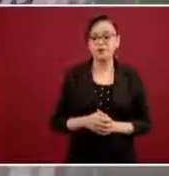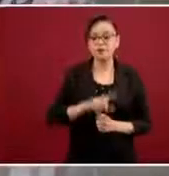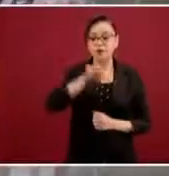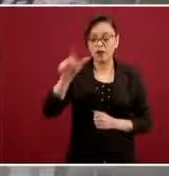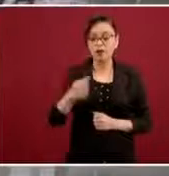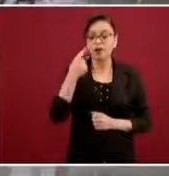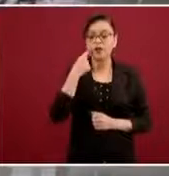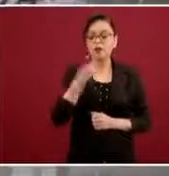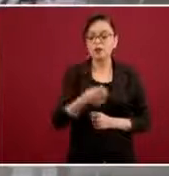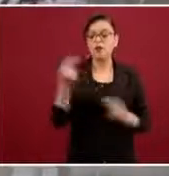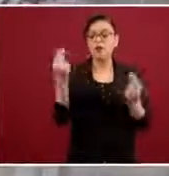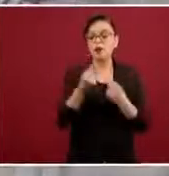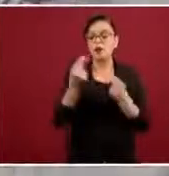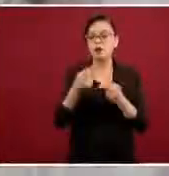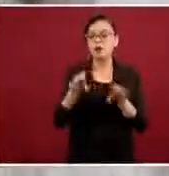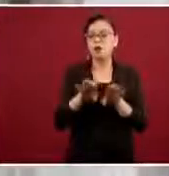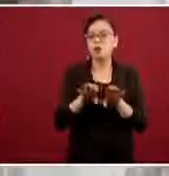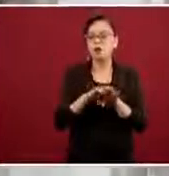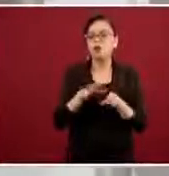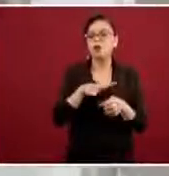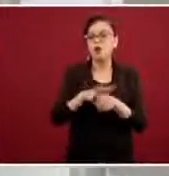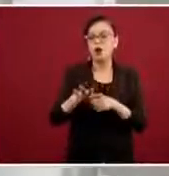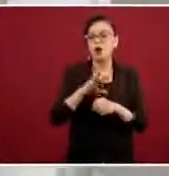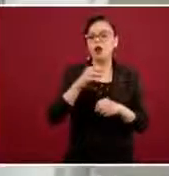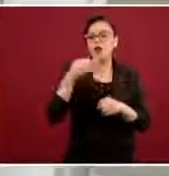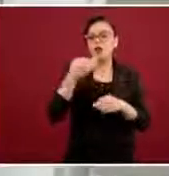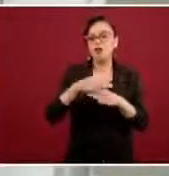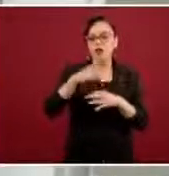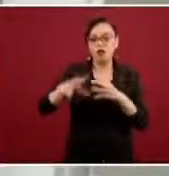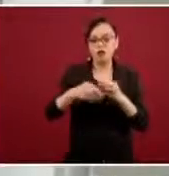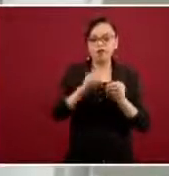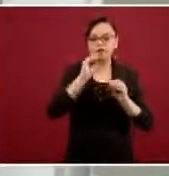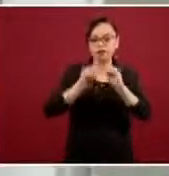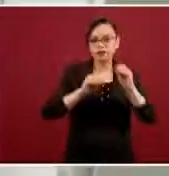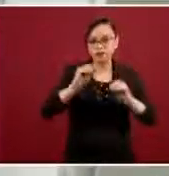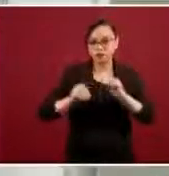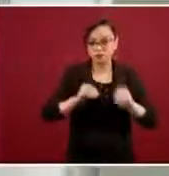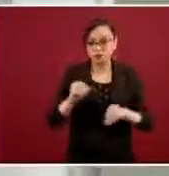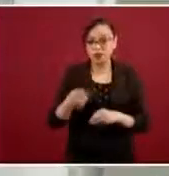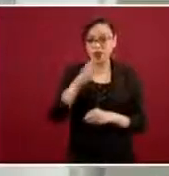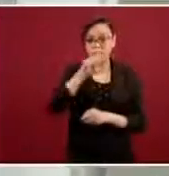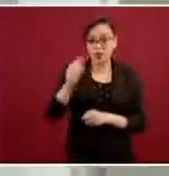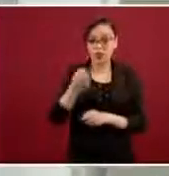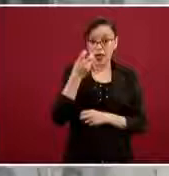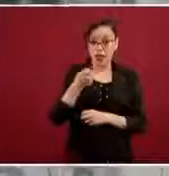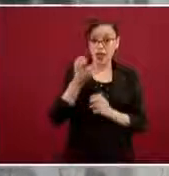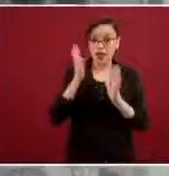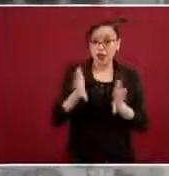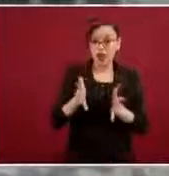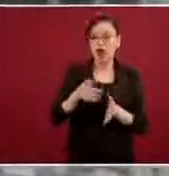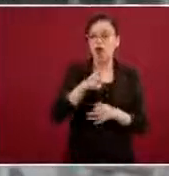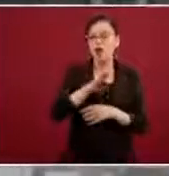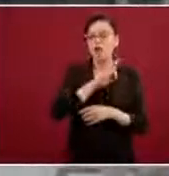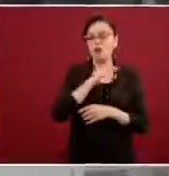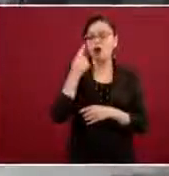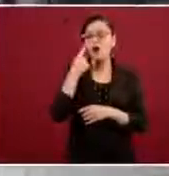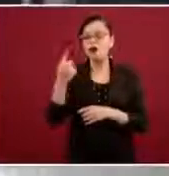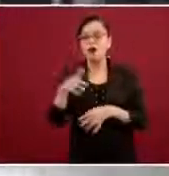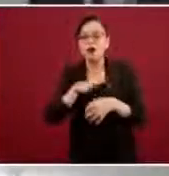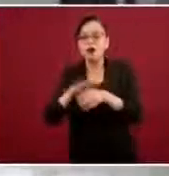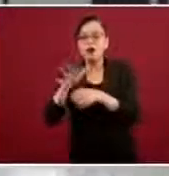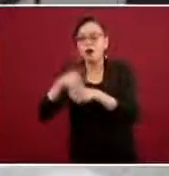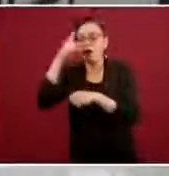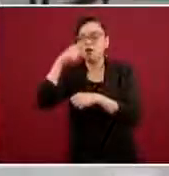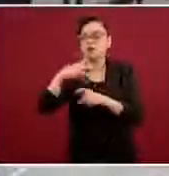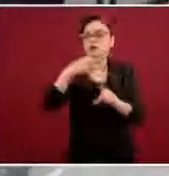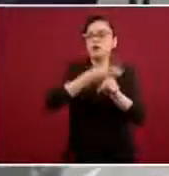y accesorios faltantes. En este proceso se determina el equipo viable para reparar. Para continuar con el trabajo, el personal